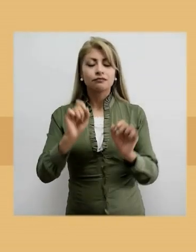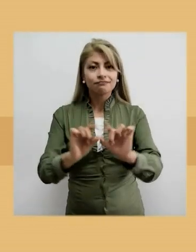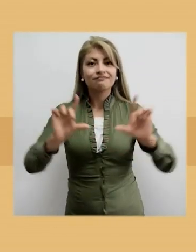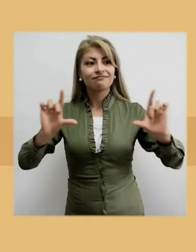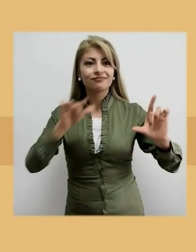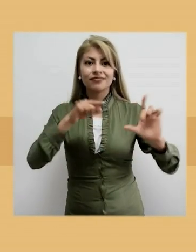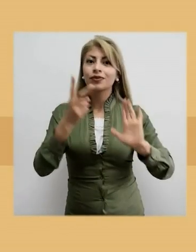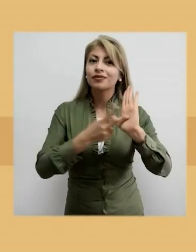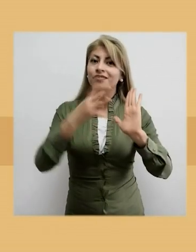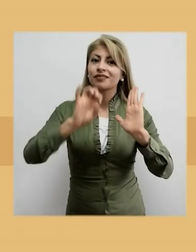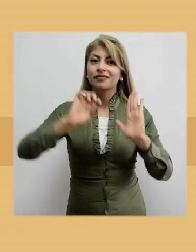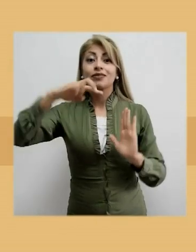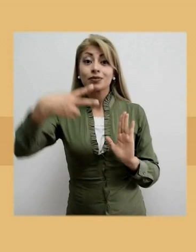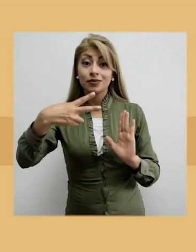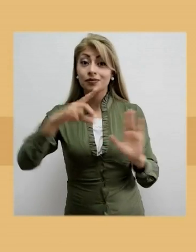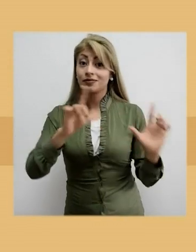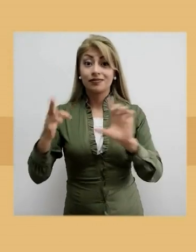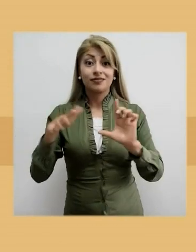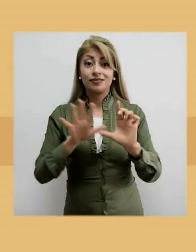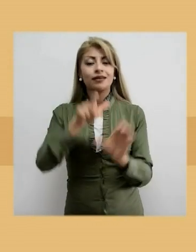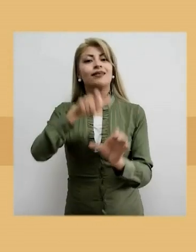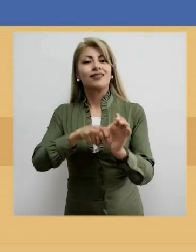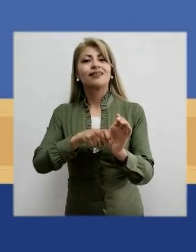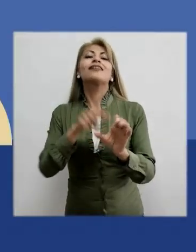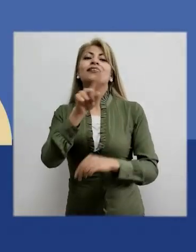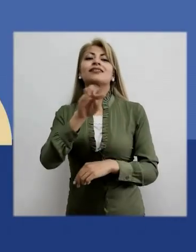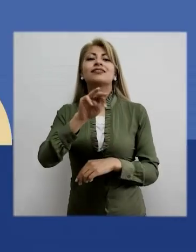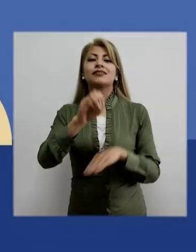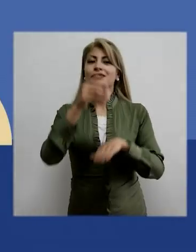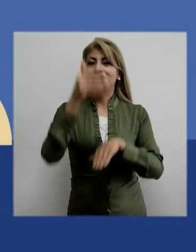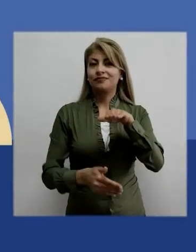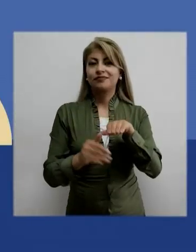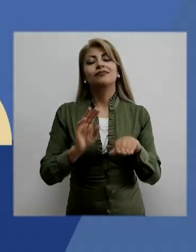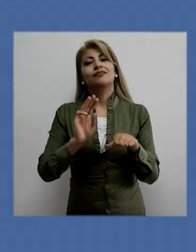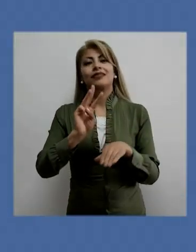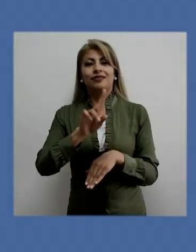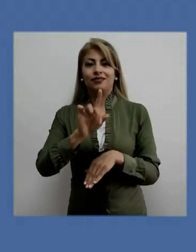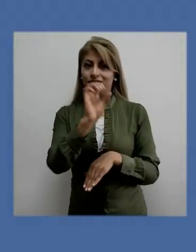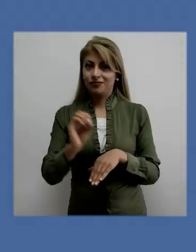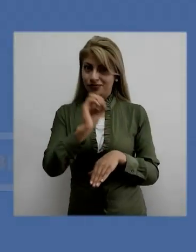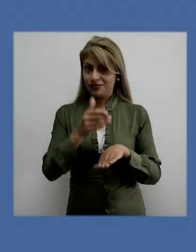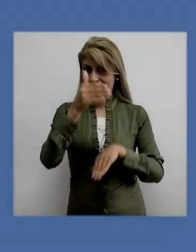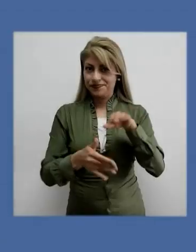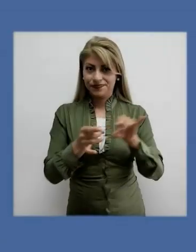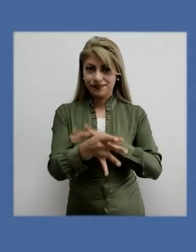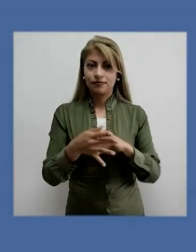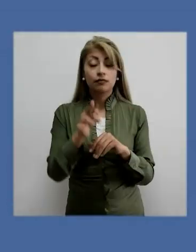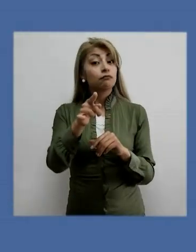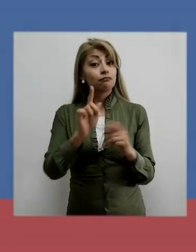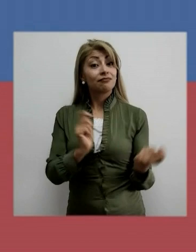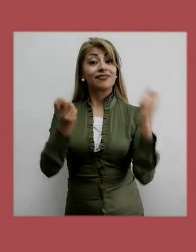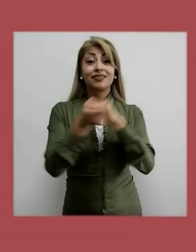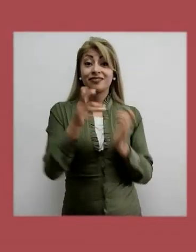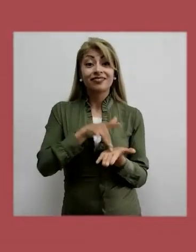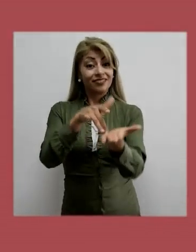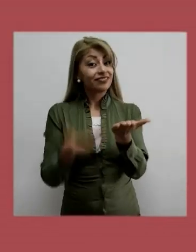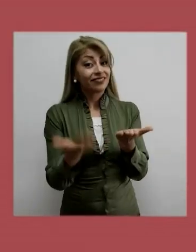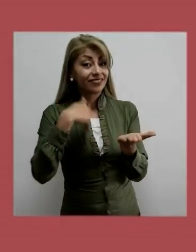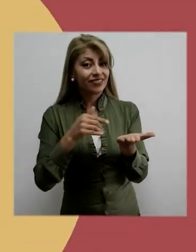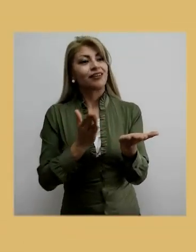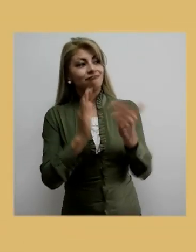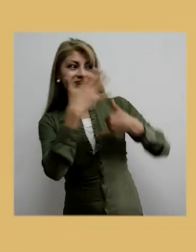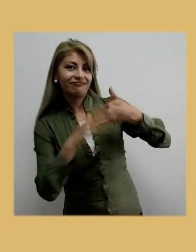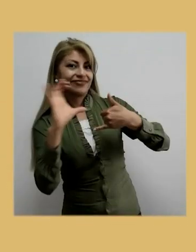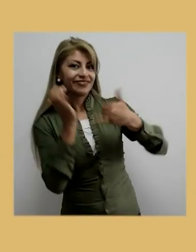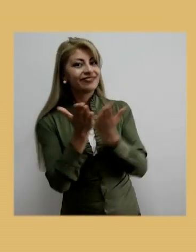www.cnsc.gov.co, consulta la convocatoria territorial 2019-2 e inscríbete en CIMO hasta el 31 de octubre. Haz parte